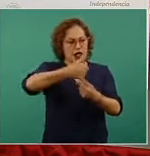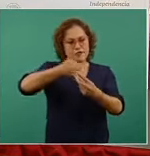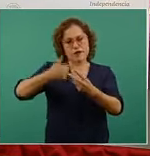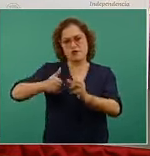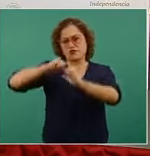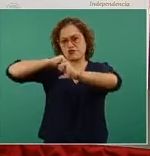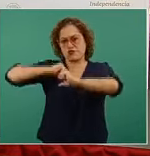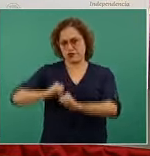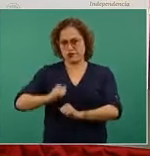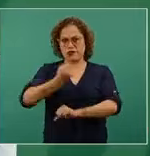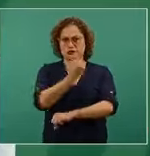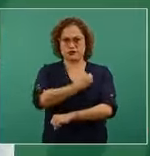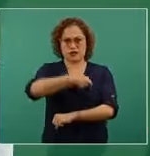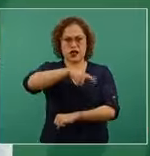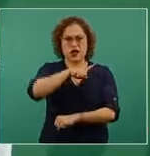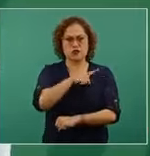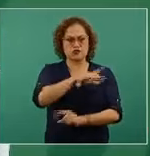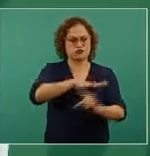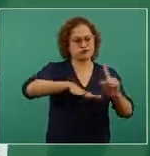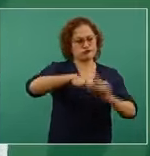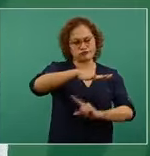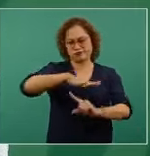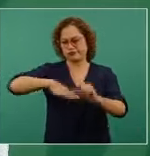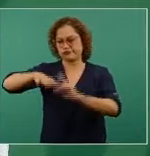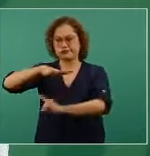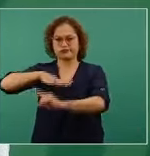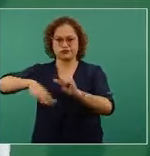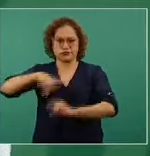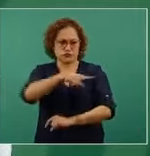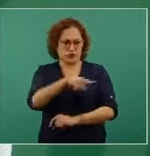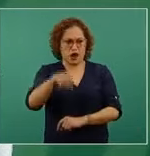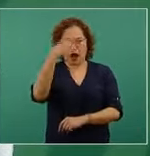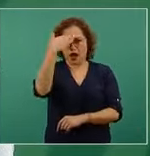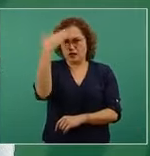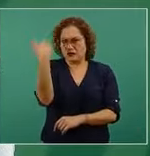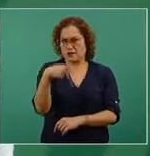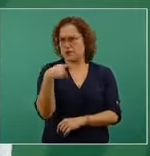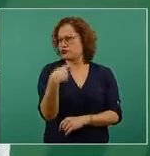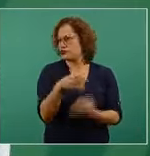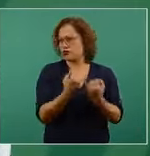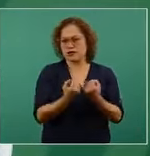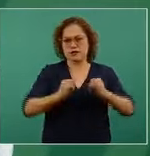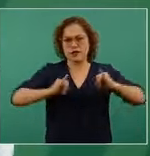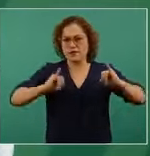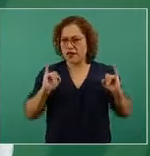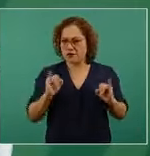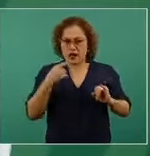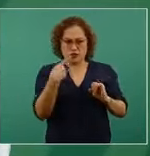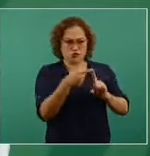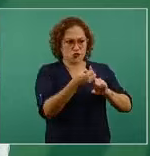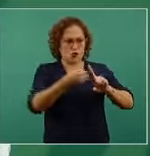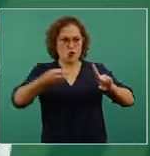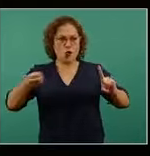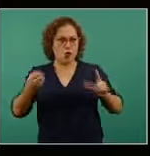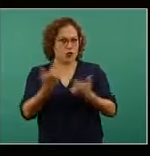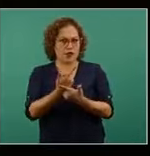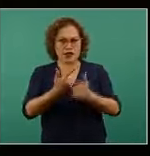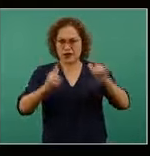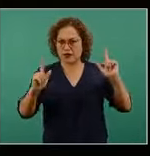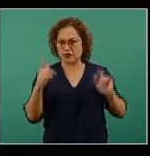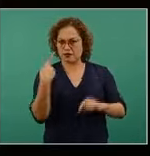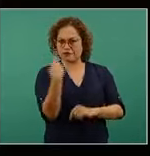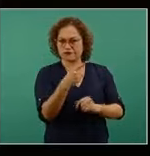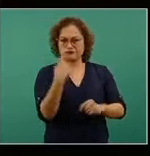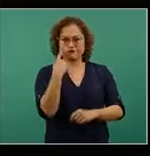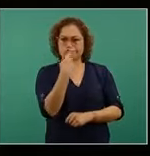o región pues tiene a bien por su propia autonomía pues armar la logística que considere pertinente entonces